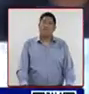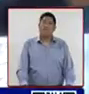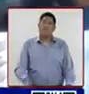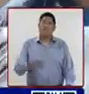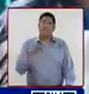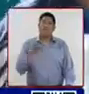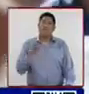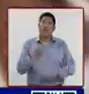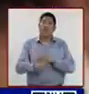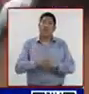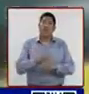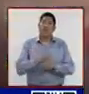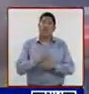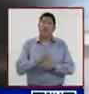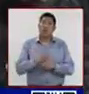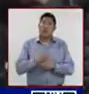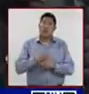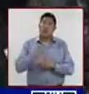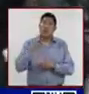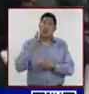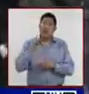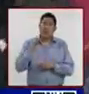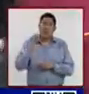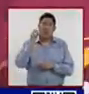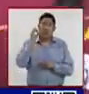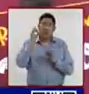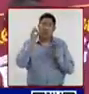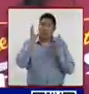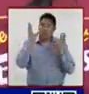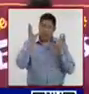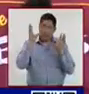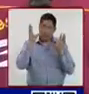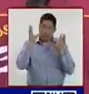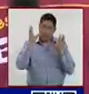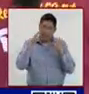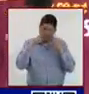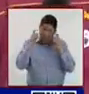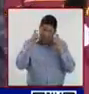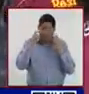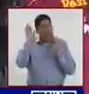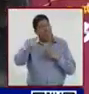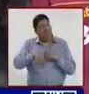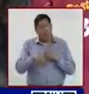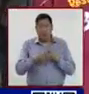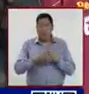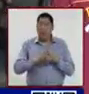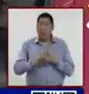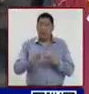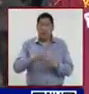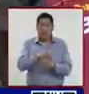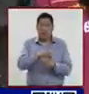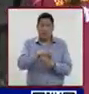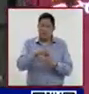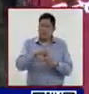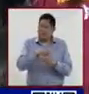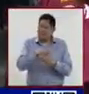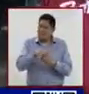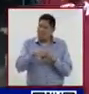Hace 2 años era inimaginable lo que iba a pasar. Vivíamos el inicio de una pandemia que